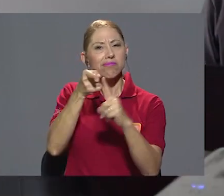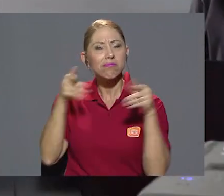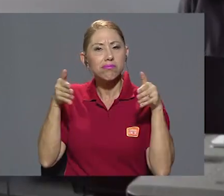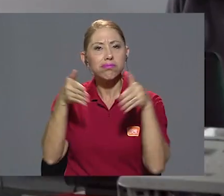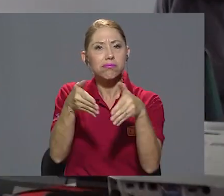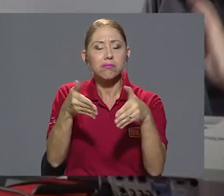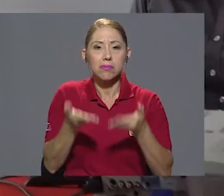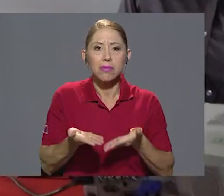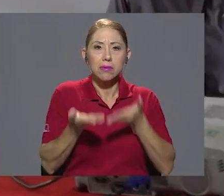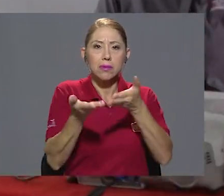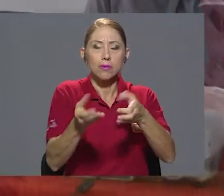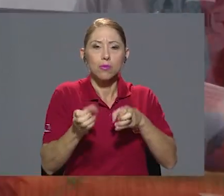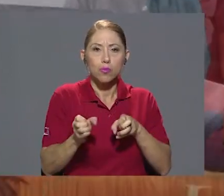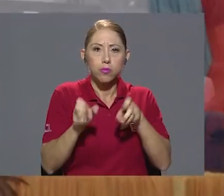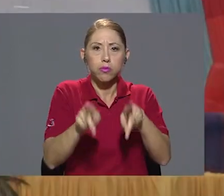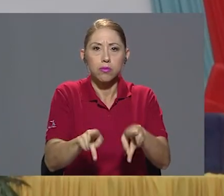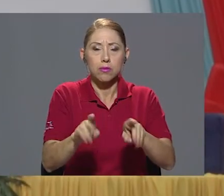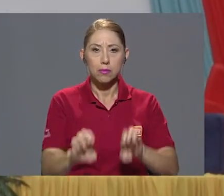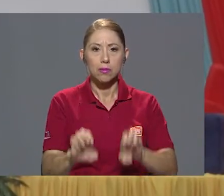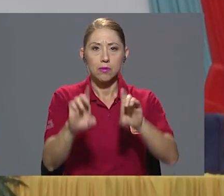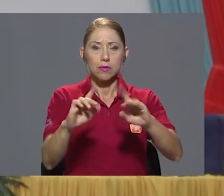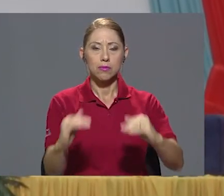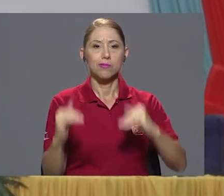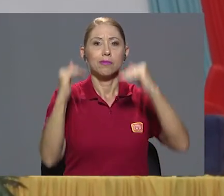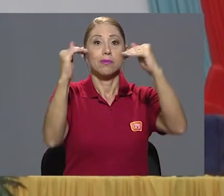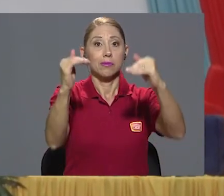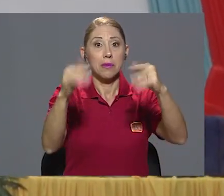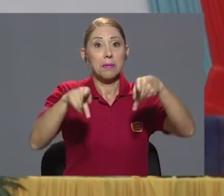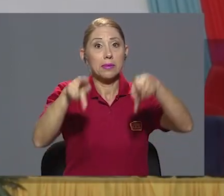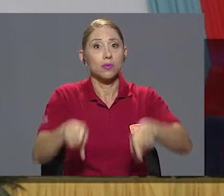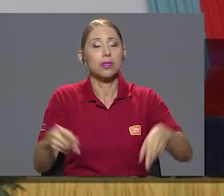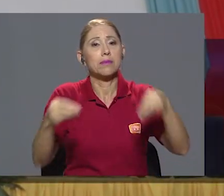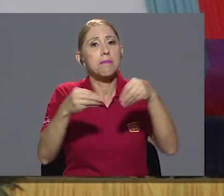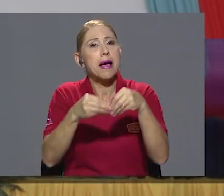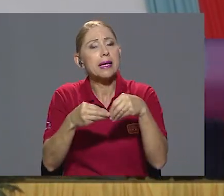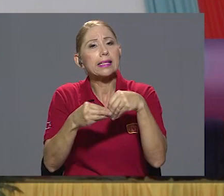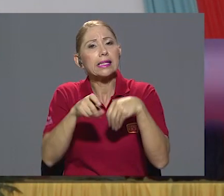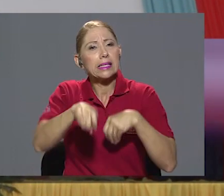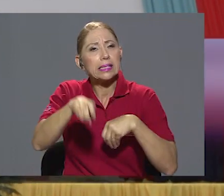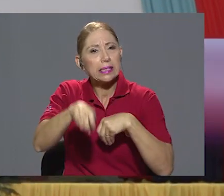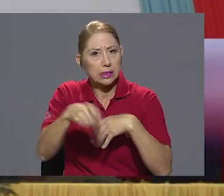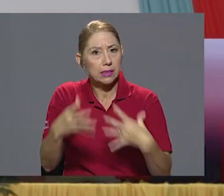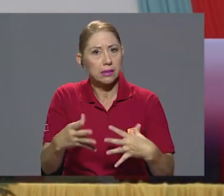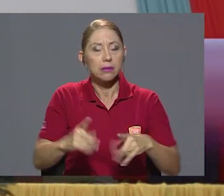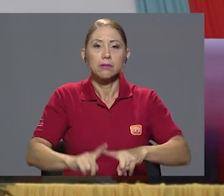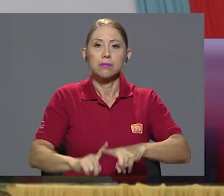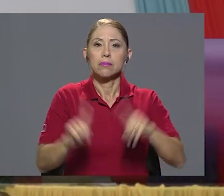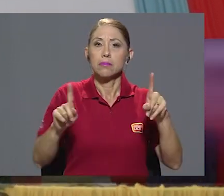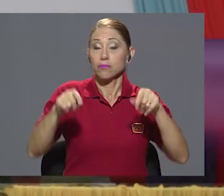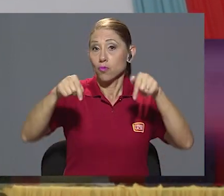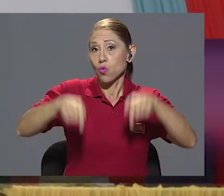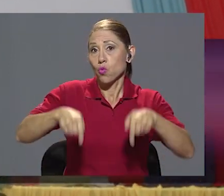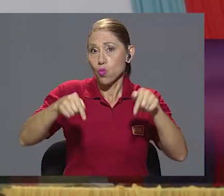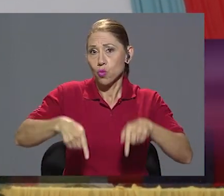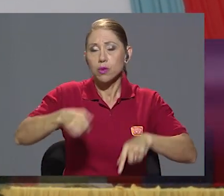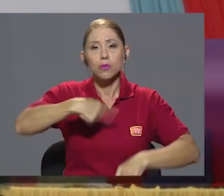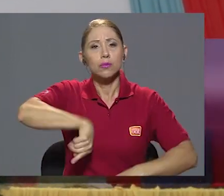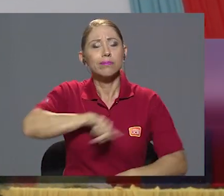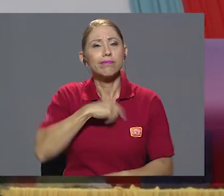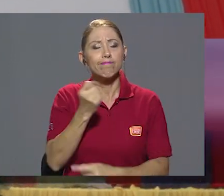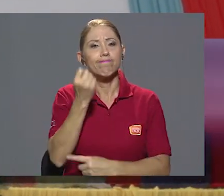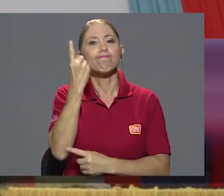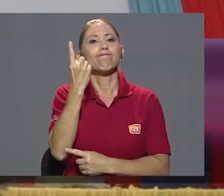más en dar oportunidad de educación superior a los sectores de menos recursos. Pero hoy